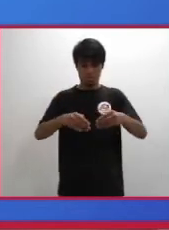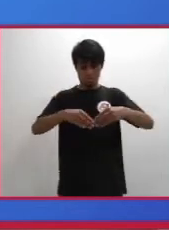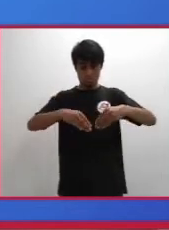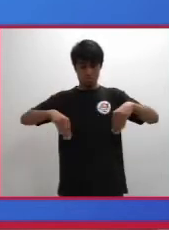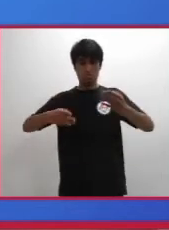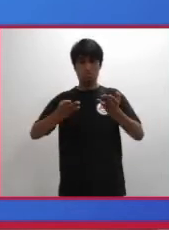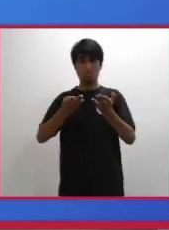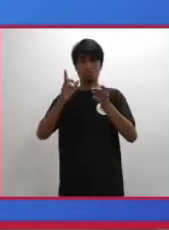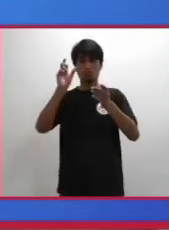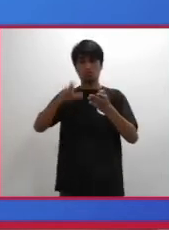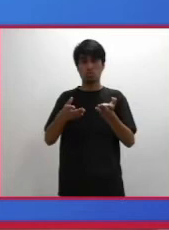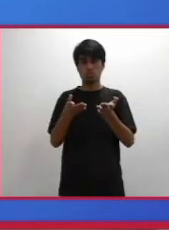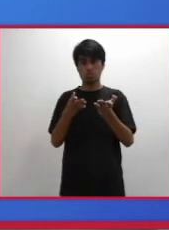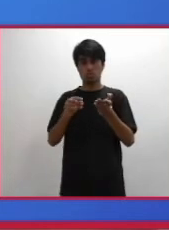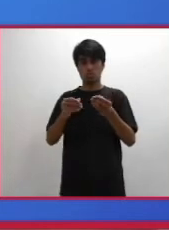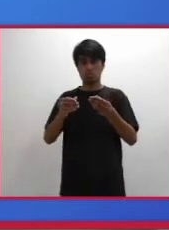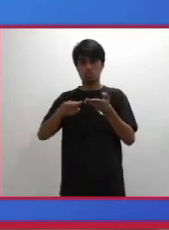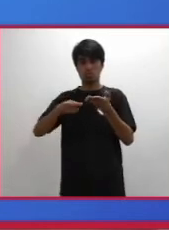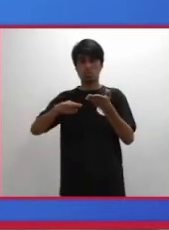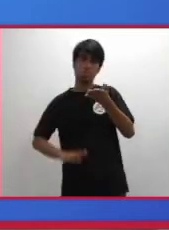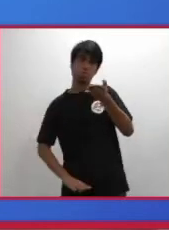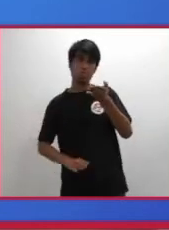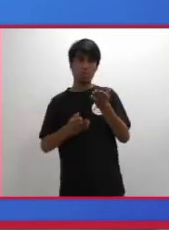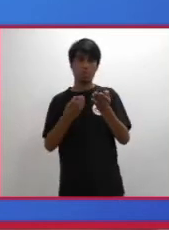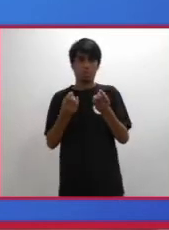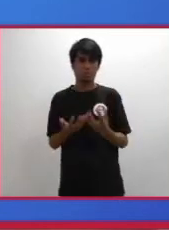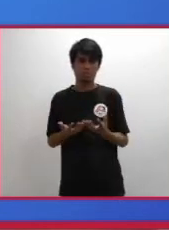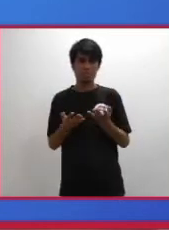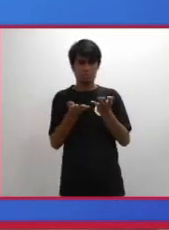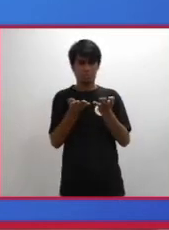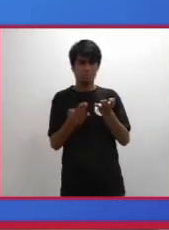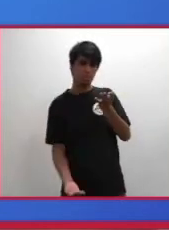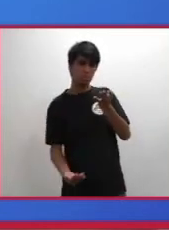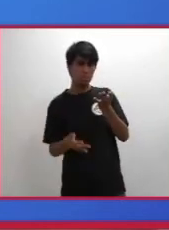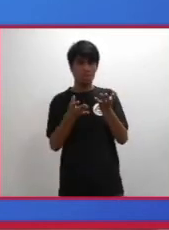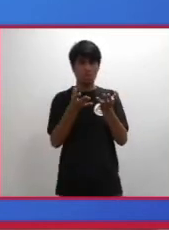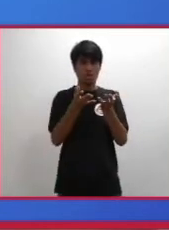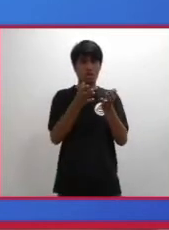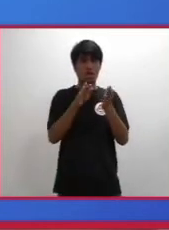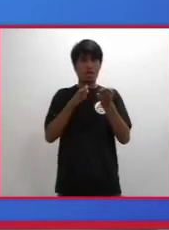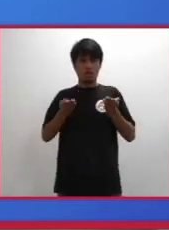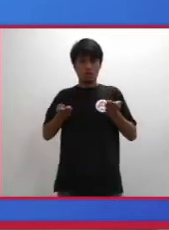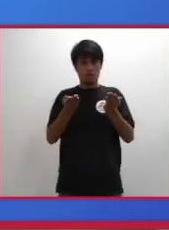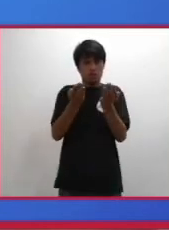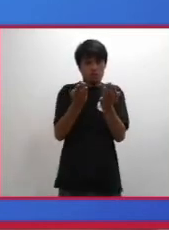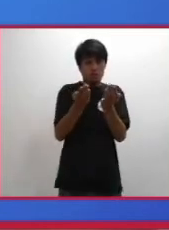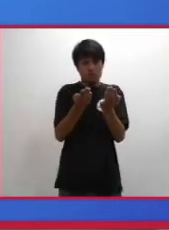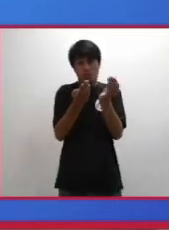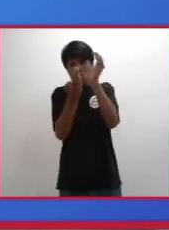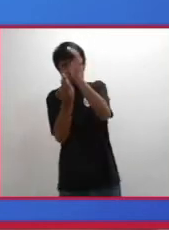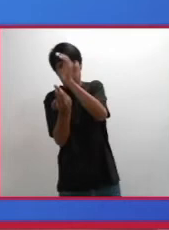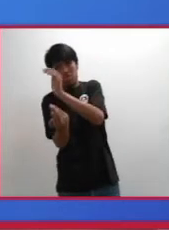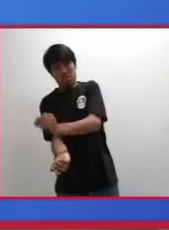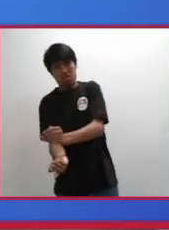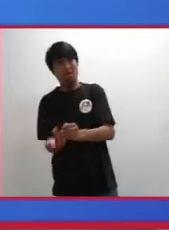la aplanadora o la maquinaria sobre la persona que estaba realizando la actividad ahí cerca,